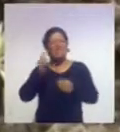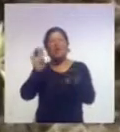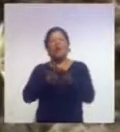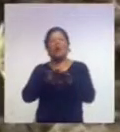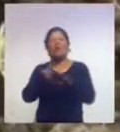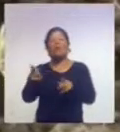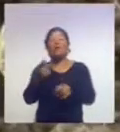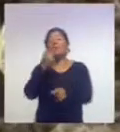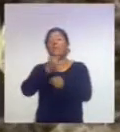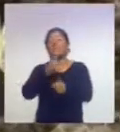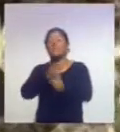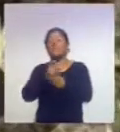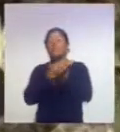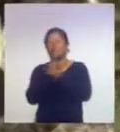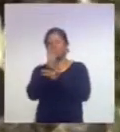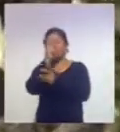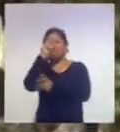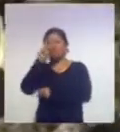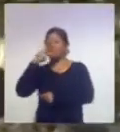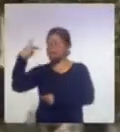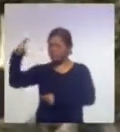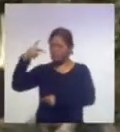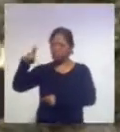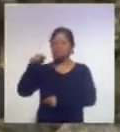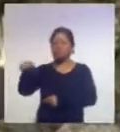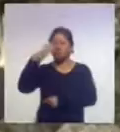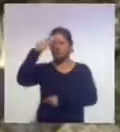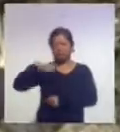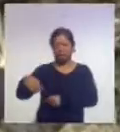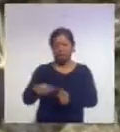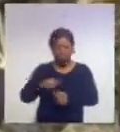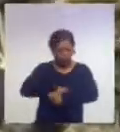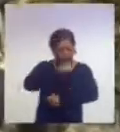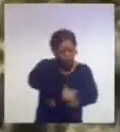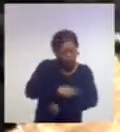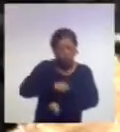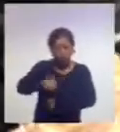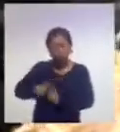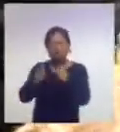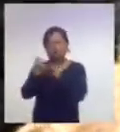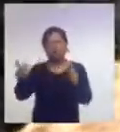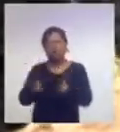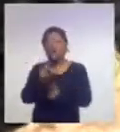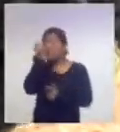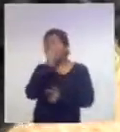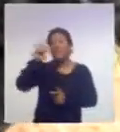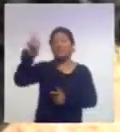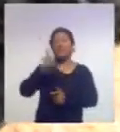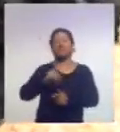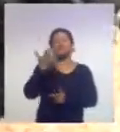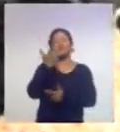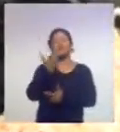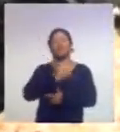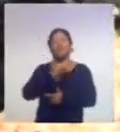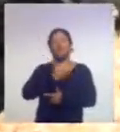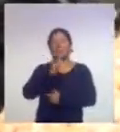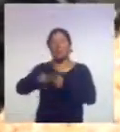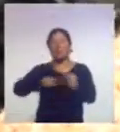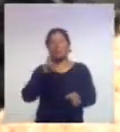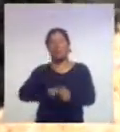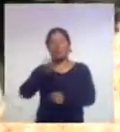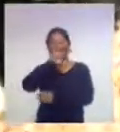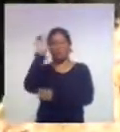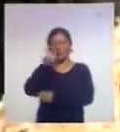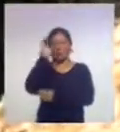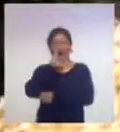primer lote de frailejones cultivados por ellos mismos. Trabajando en conjunto con profesionales de los Parques Nacionales Naturales de Colombia